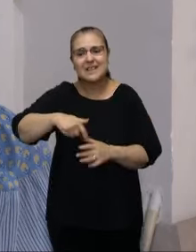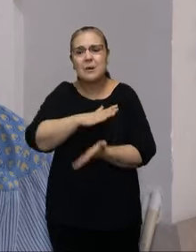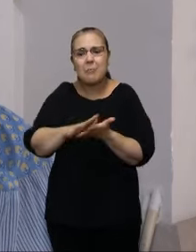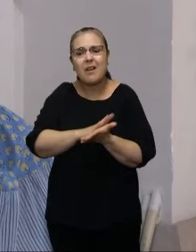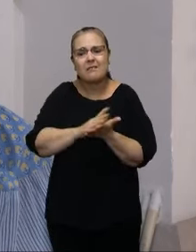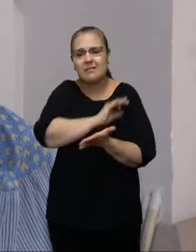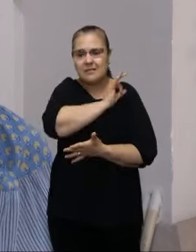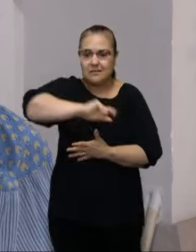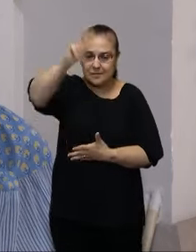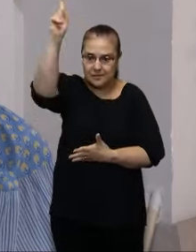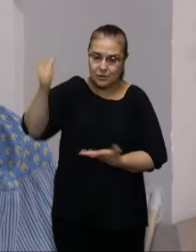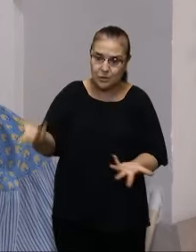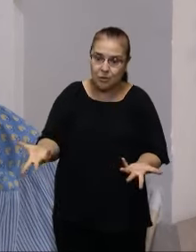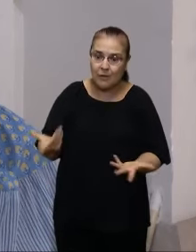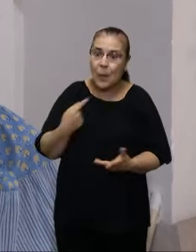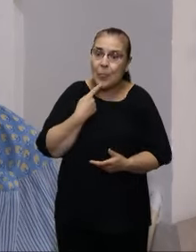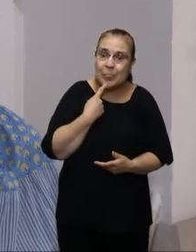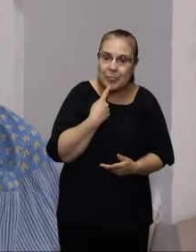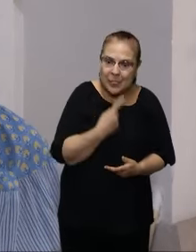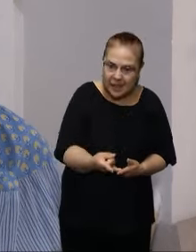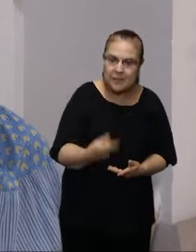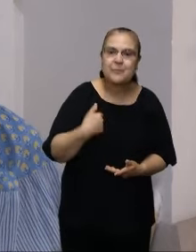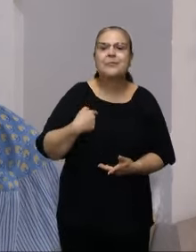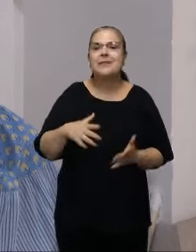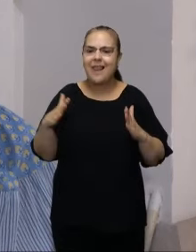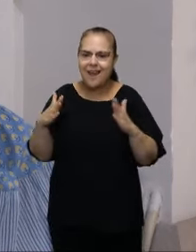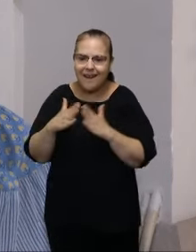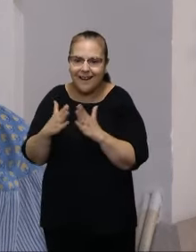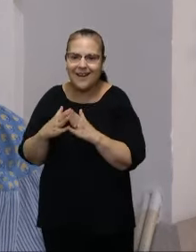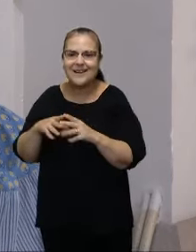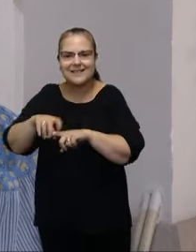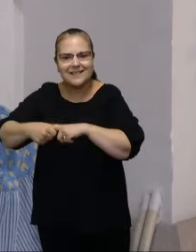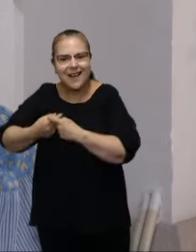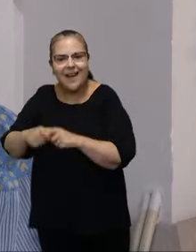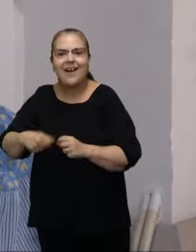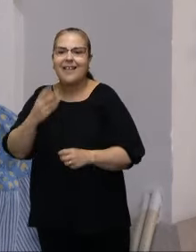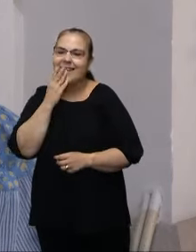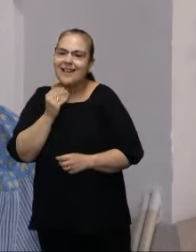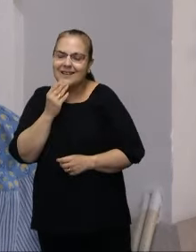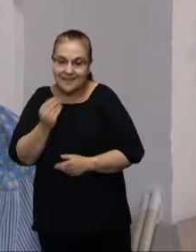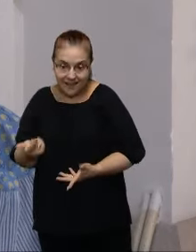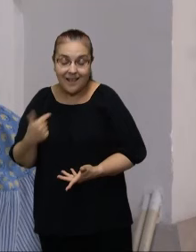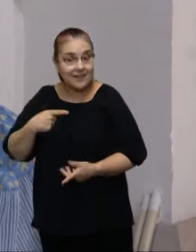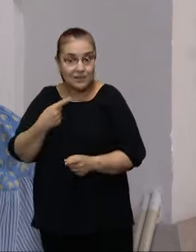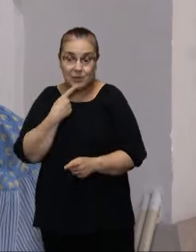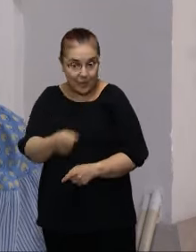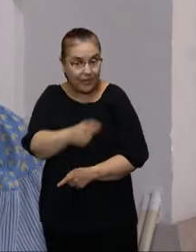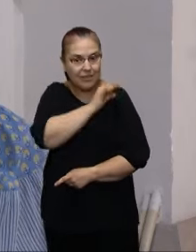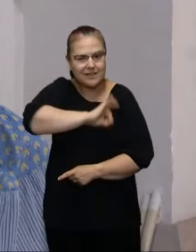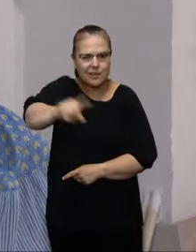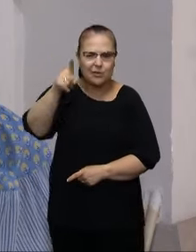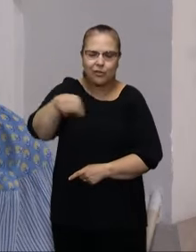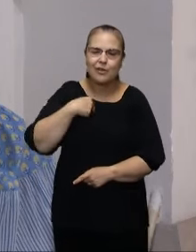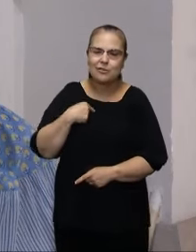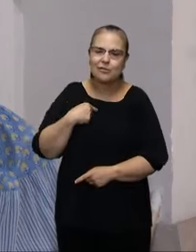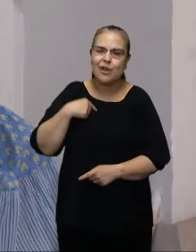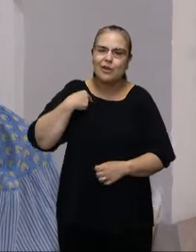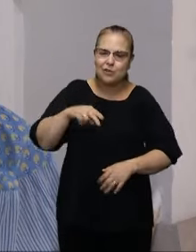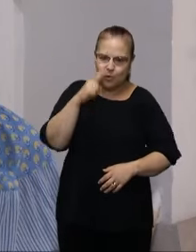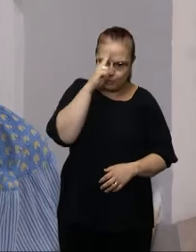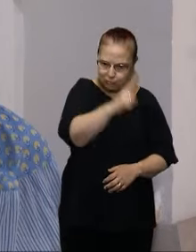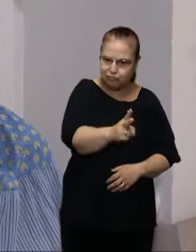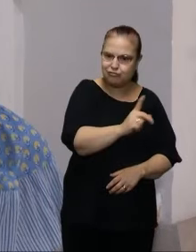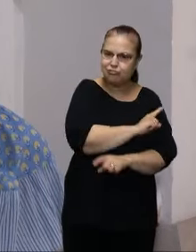Señor. Di a la casa de Israel, esto dice el Señor Dios. Voy a profanar mi